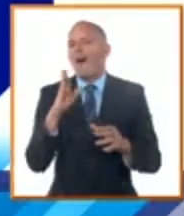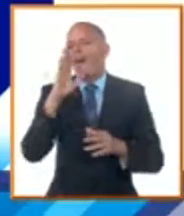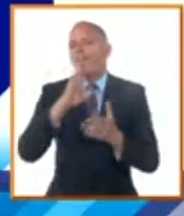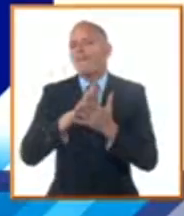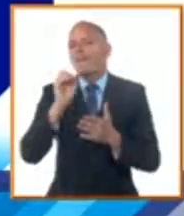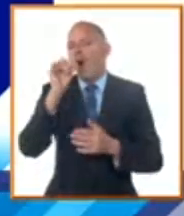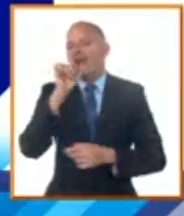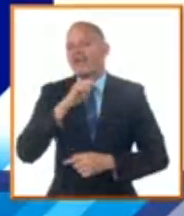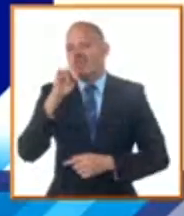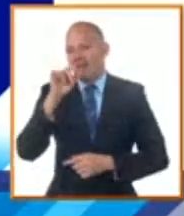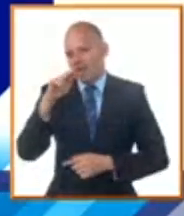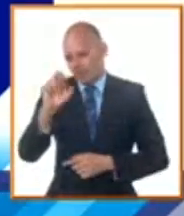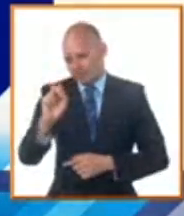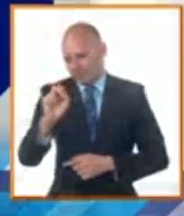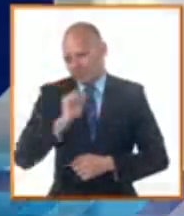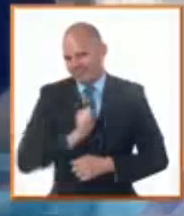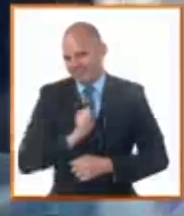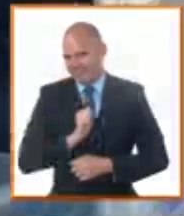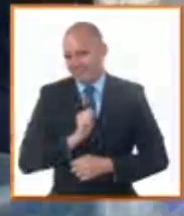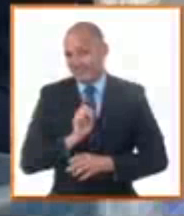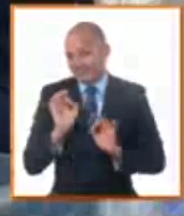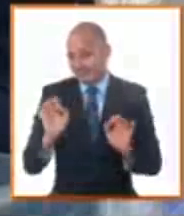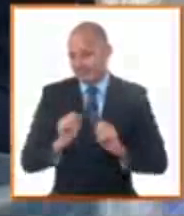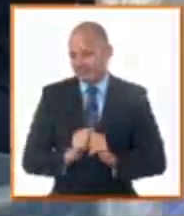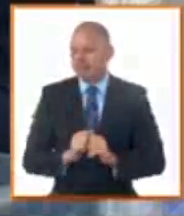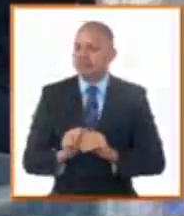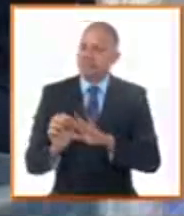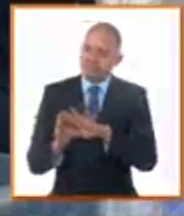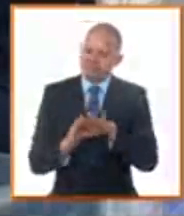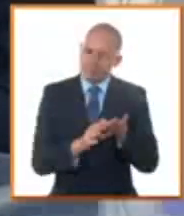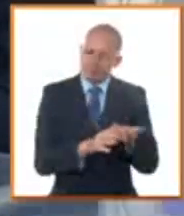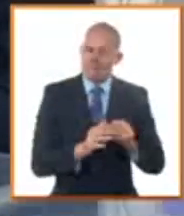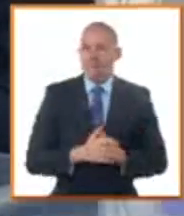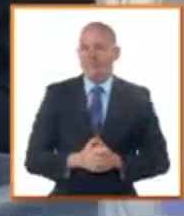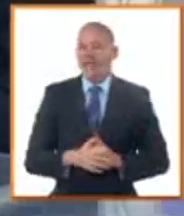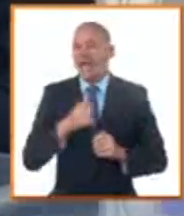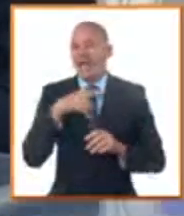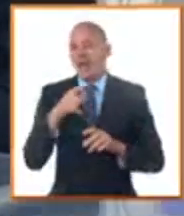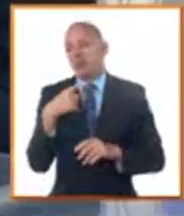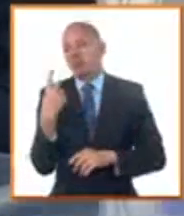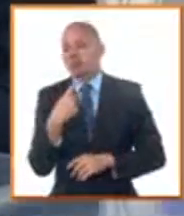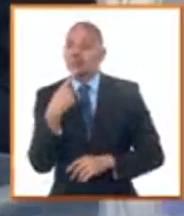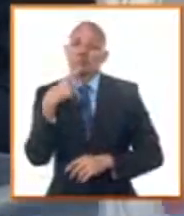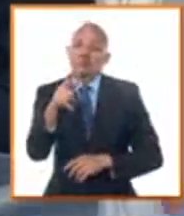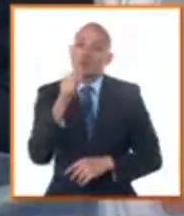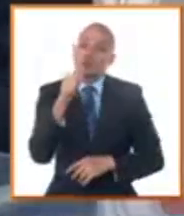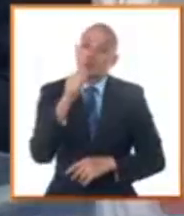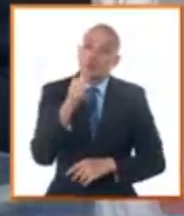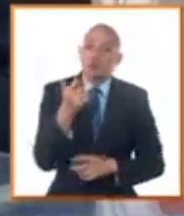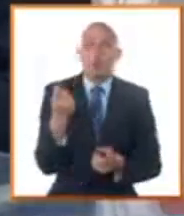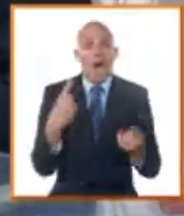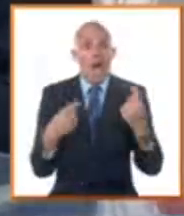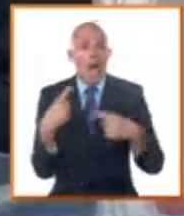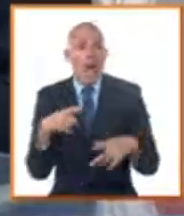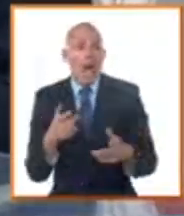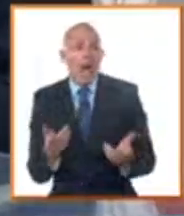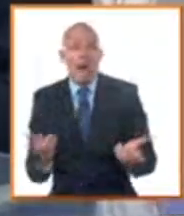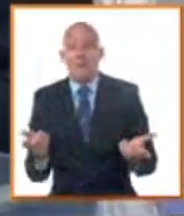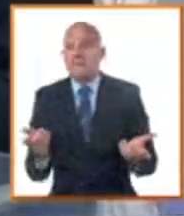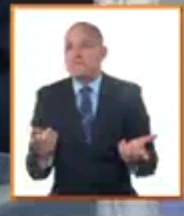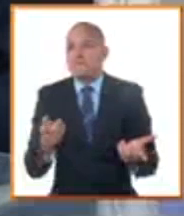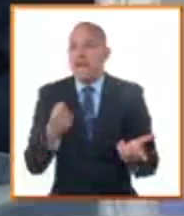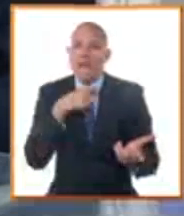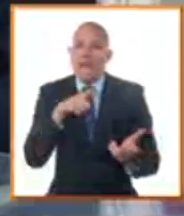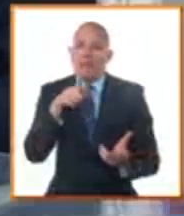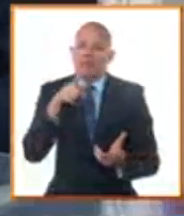el dueño de esa línea. De ahí que nosotros recomendamos que cualquier duda, cualquier situación, por ejemplo, que tengamos una línea